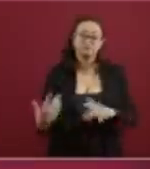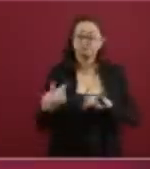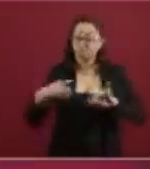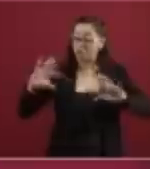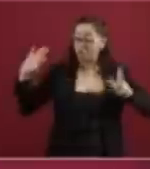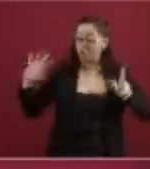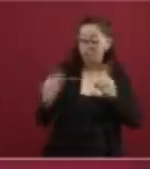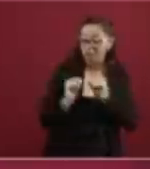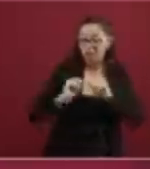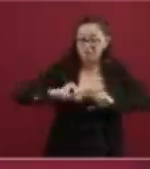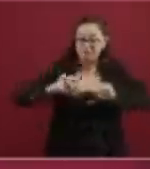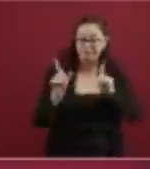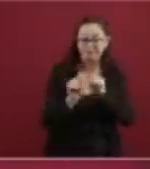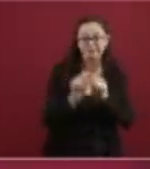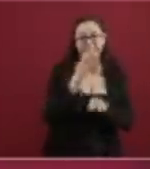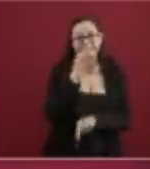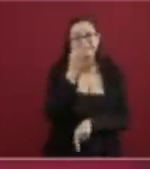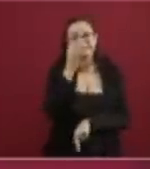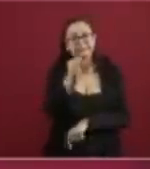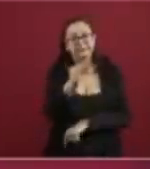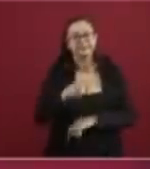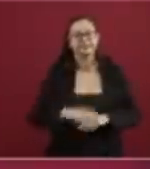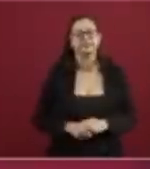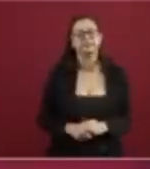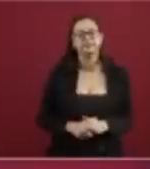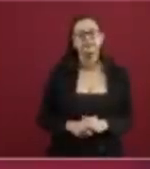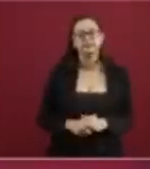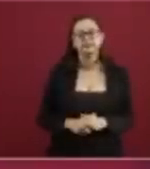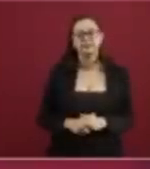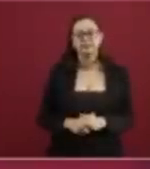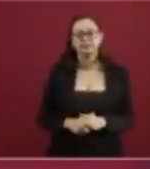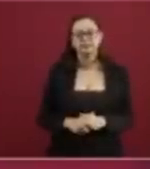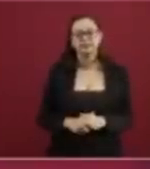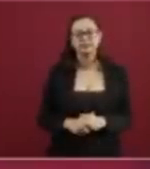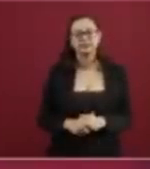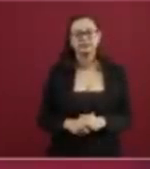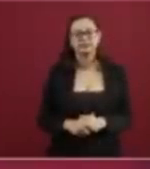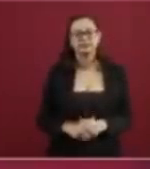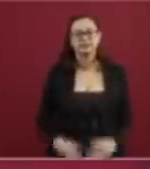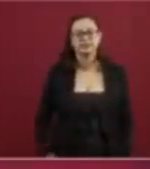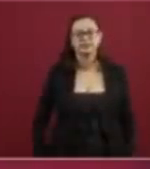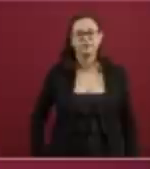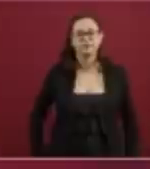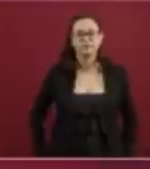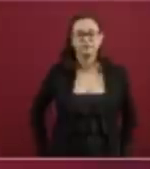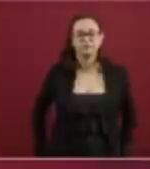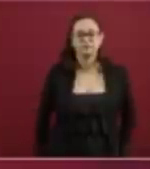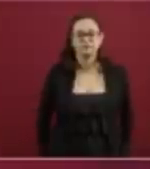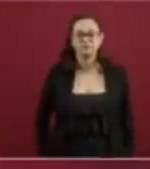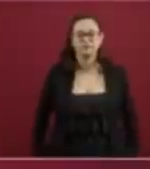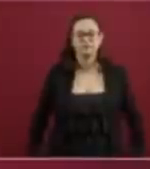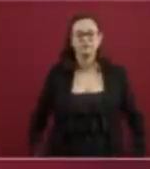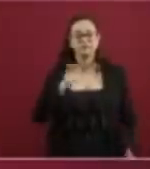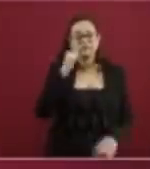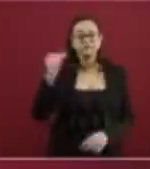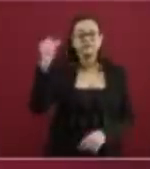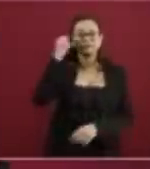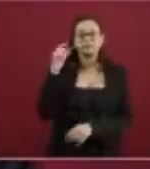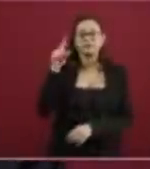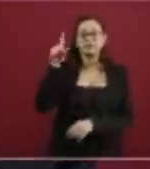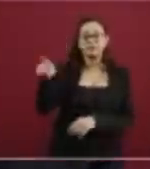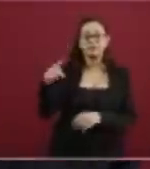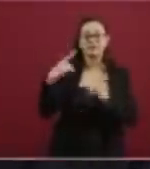comentarles. Ayer estuvimos en la inauguración del Tianguis Turístico de